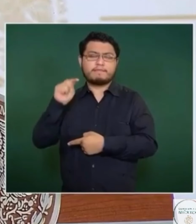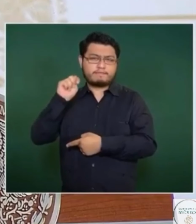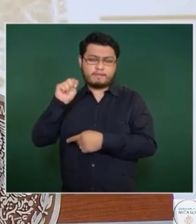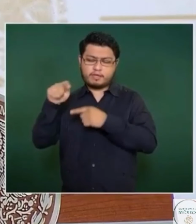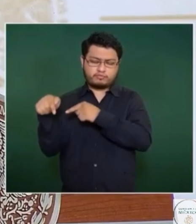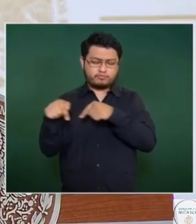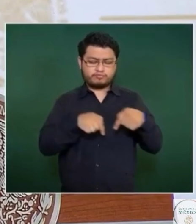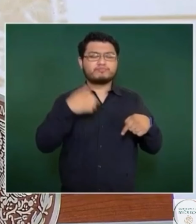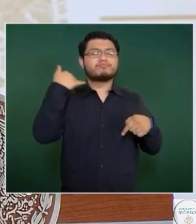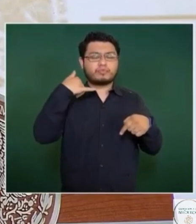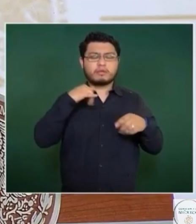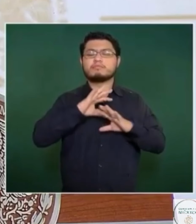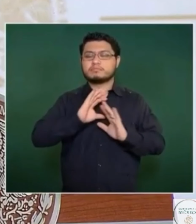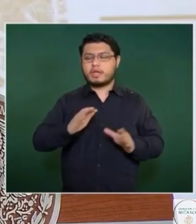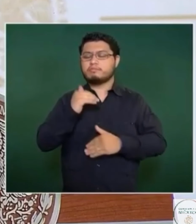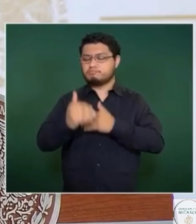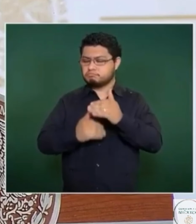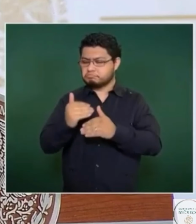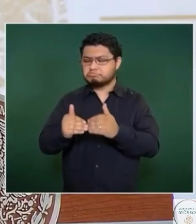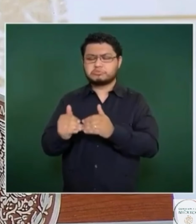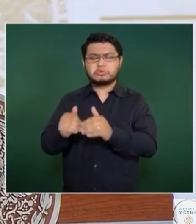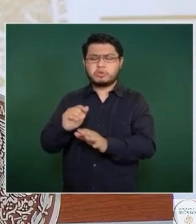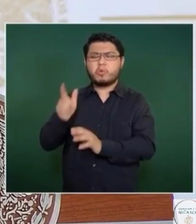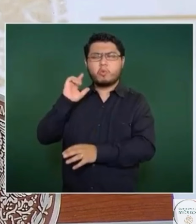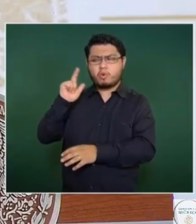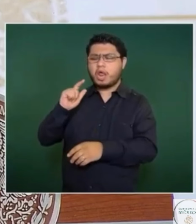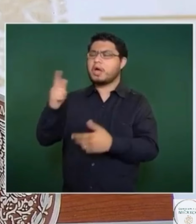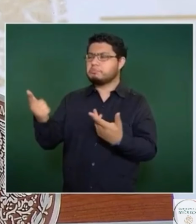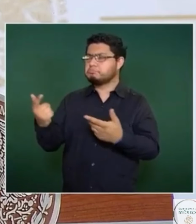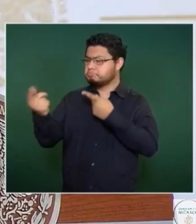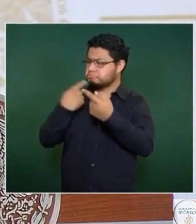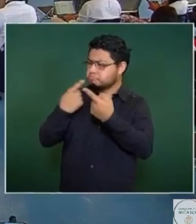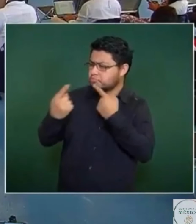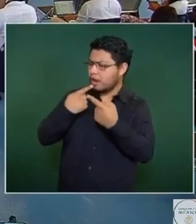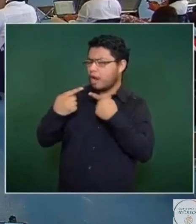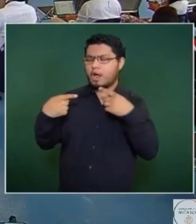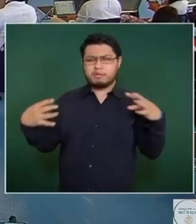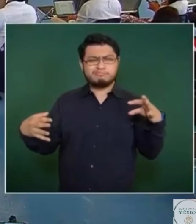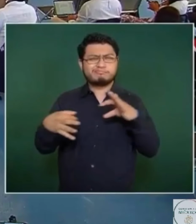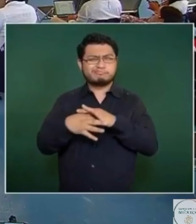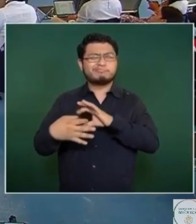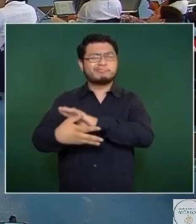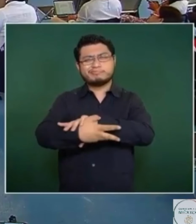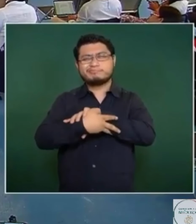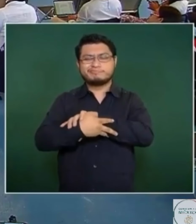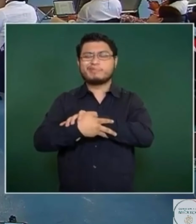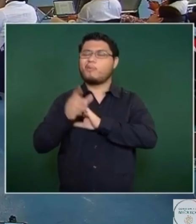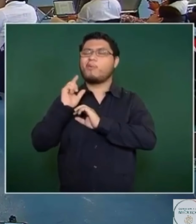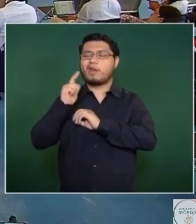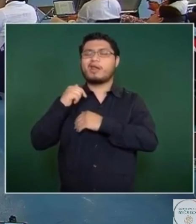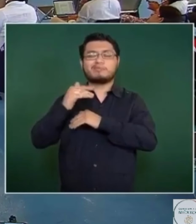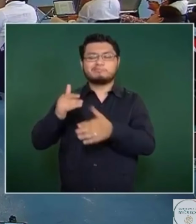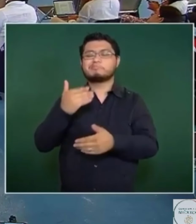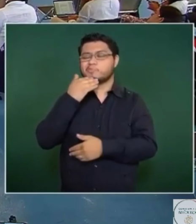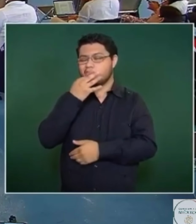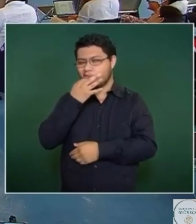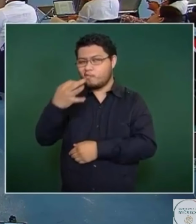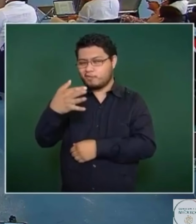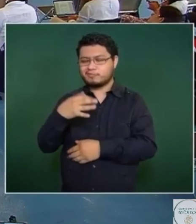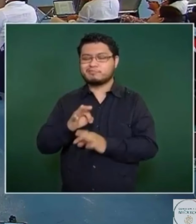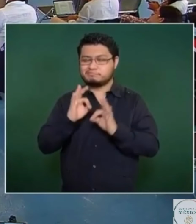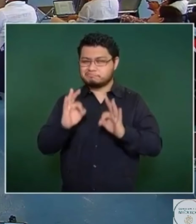se encuentran en proceso de negociación, así que pues seguramente pronto podremos tener también muy buenas noticias en este tema. Siguiente, por